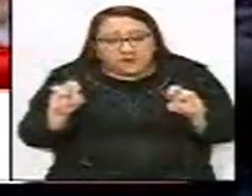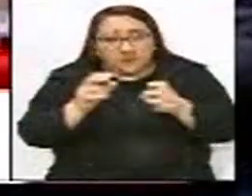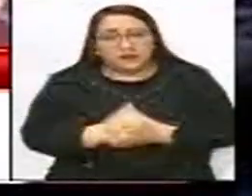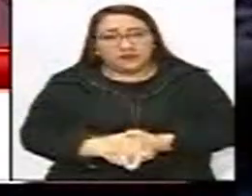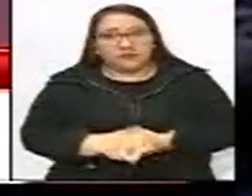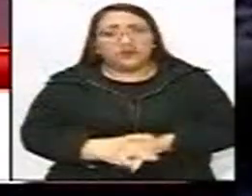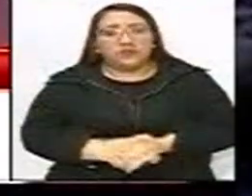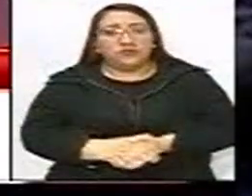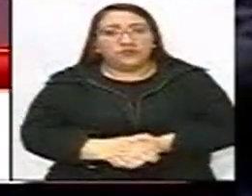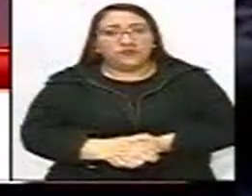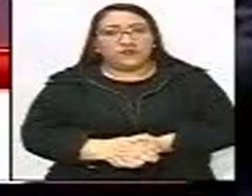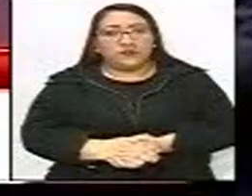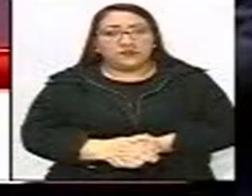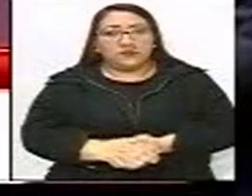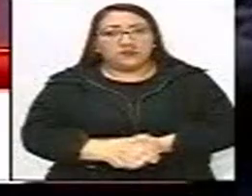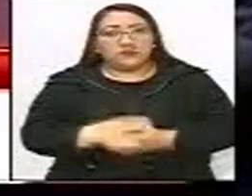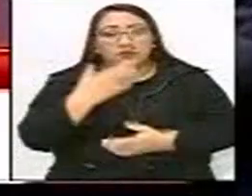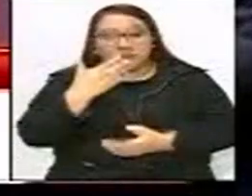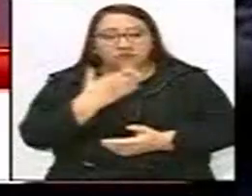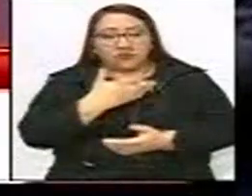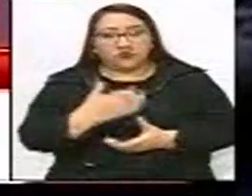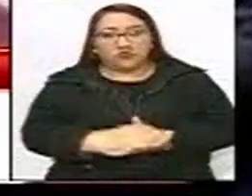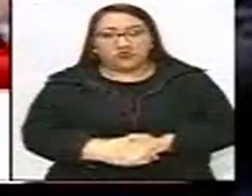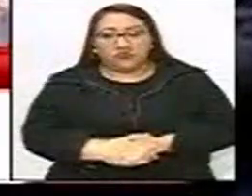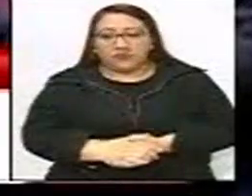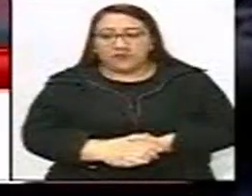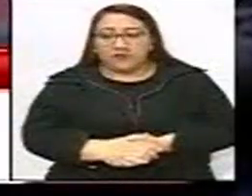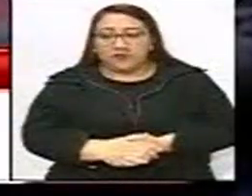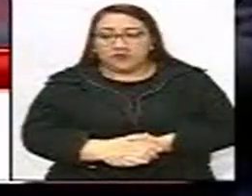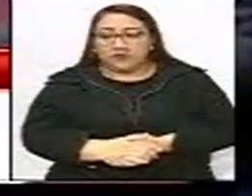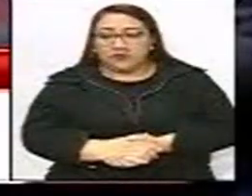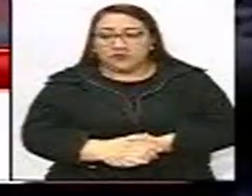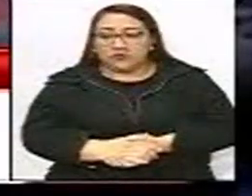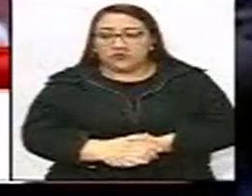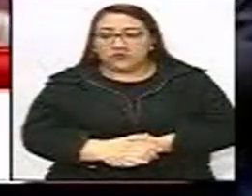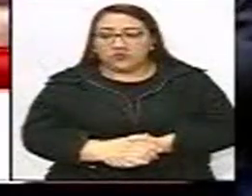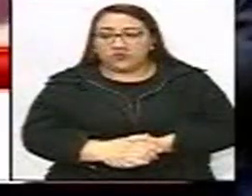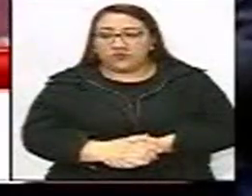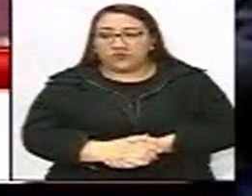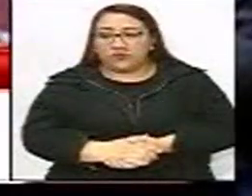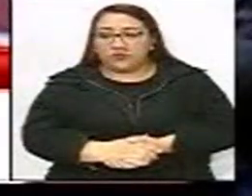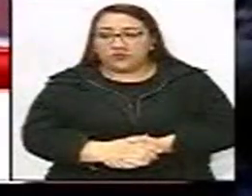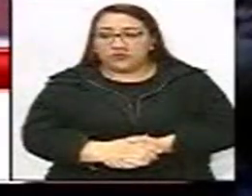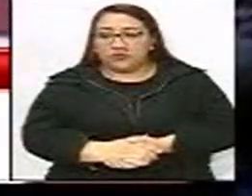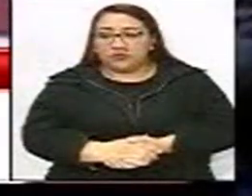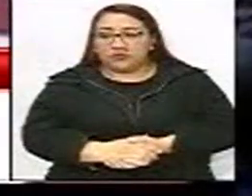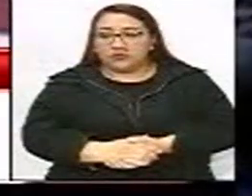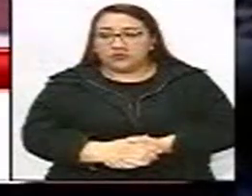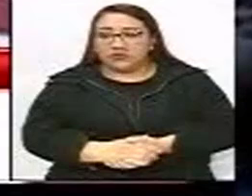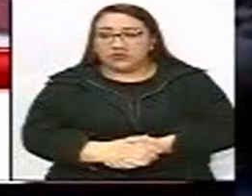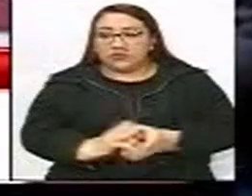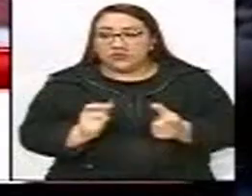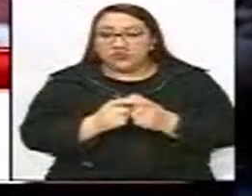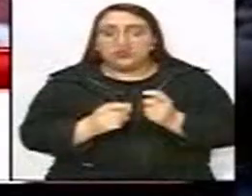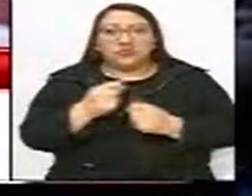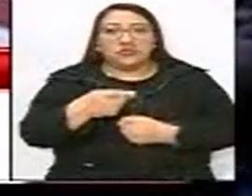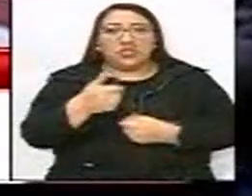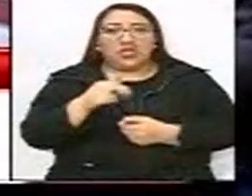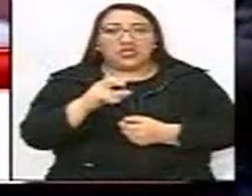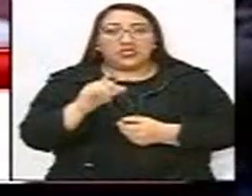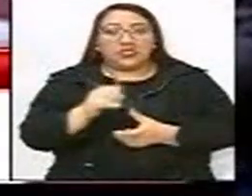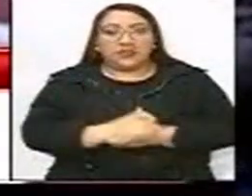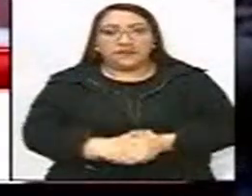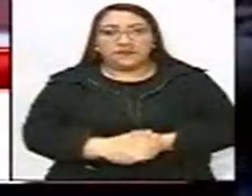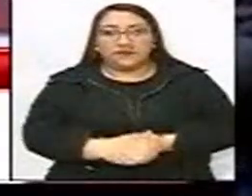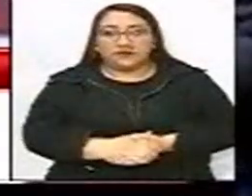pedirlo y que se investigue este tema. Gracias, señor presidente. Gracias, congresista Narváez. Congresista García Belaúnde, tiene uso